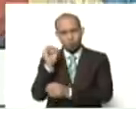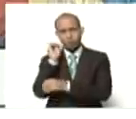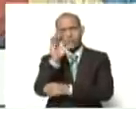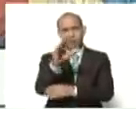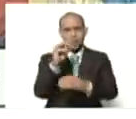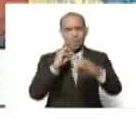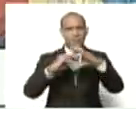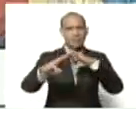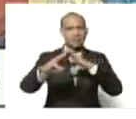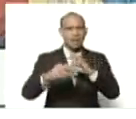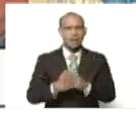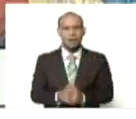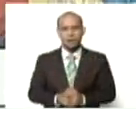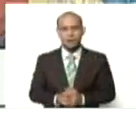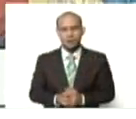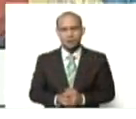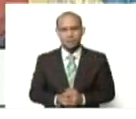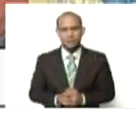mensaje.